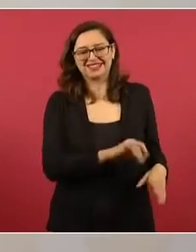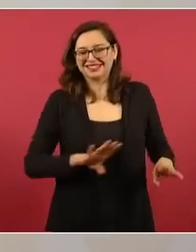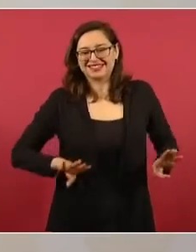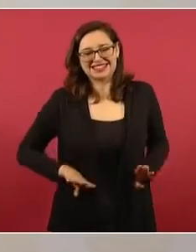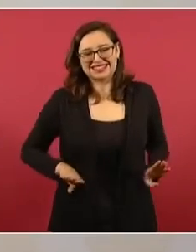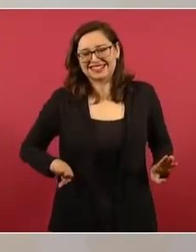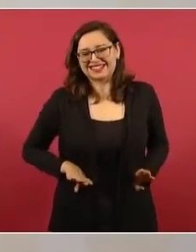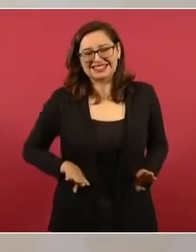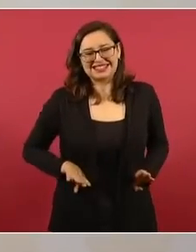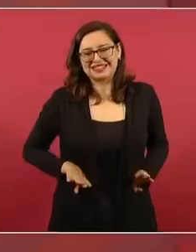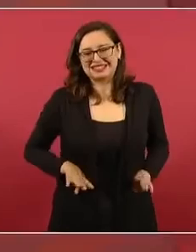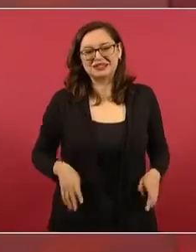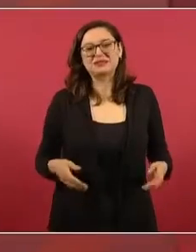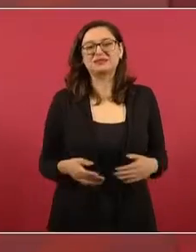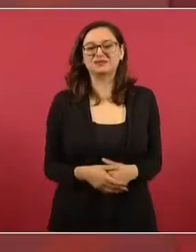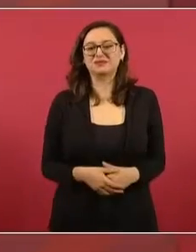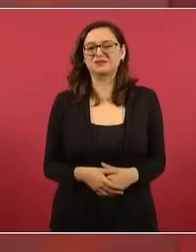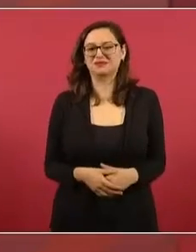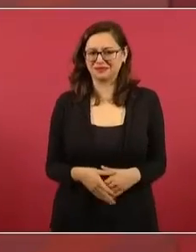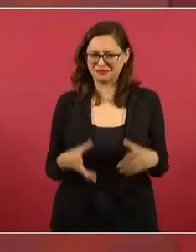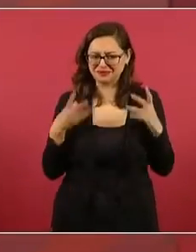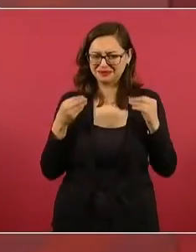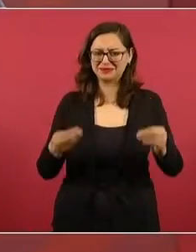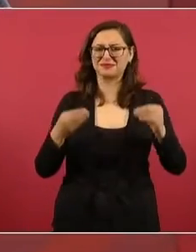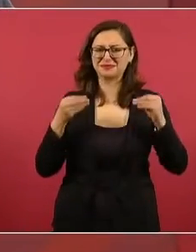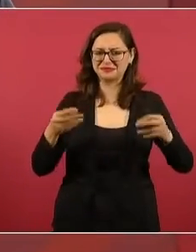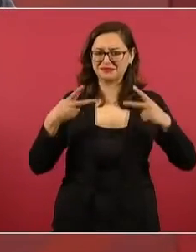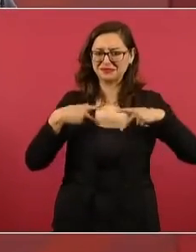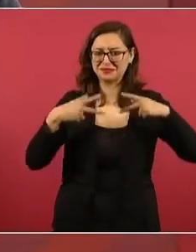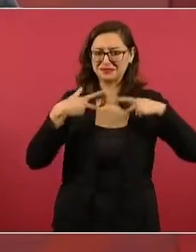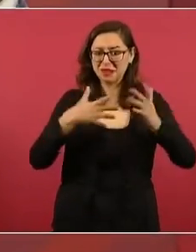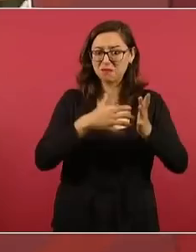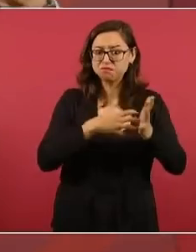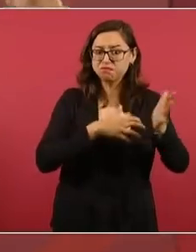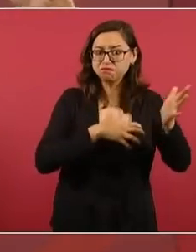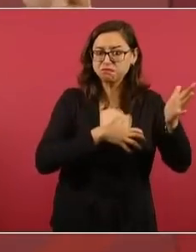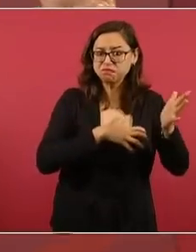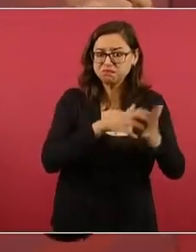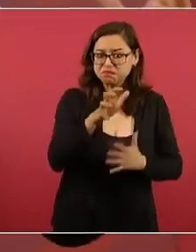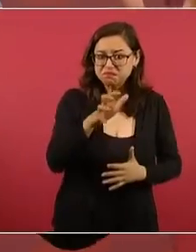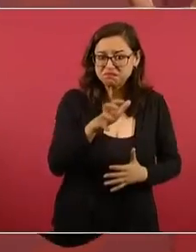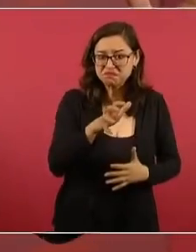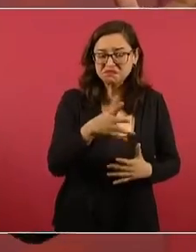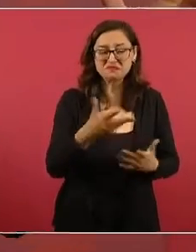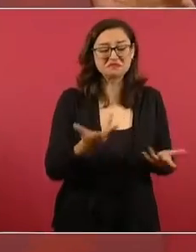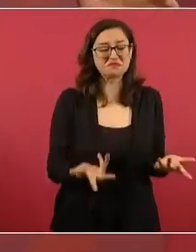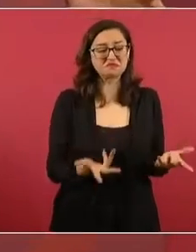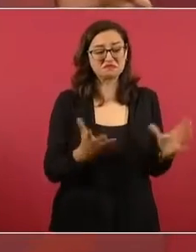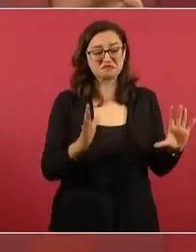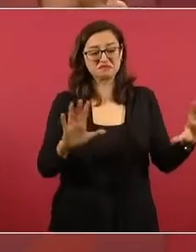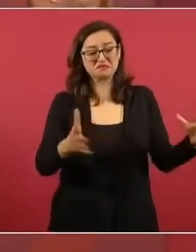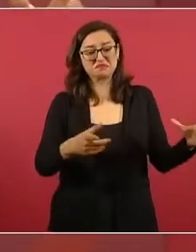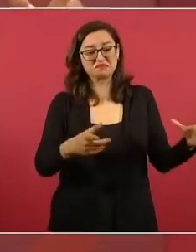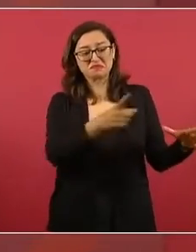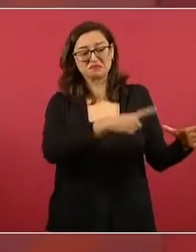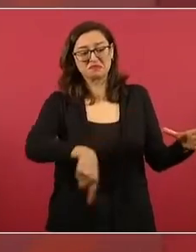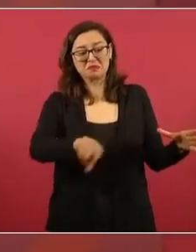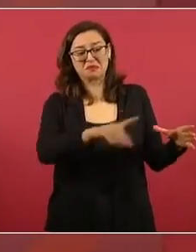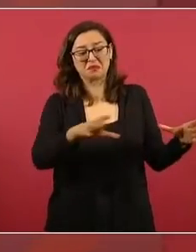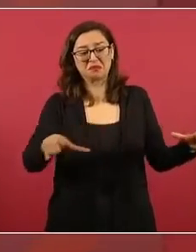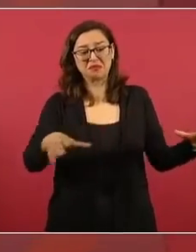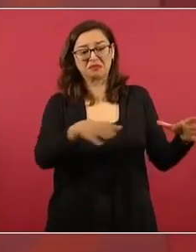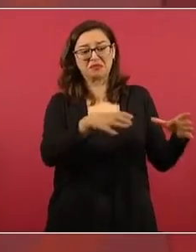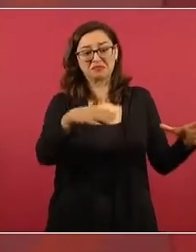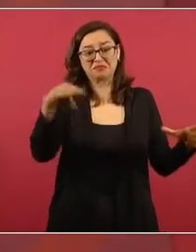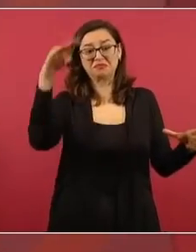hay mucha gente, pero son millones, que piensan que si